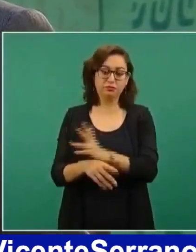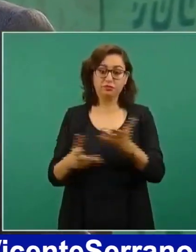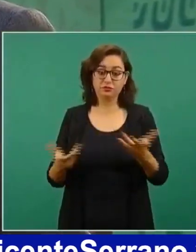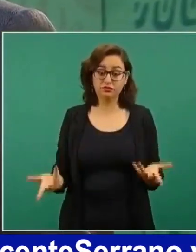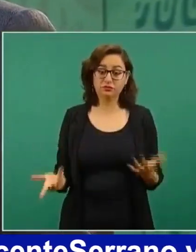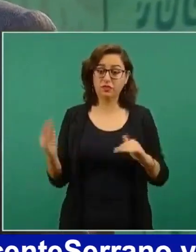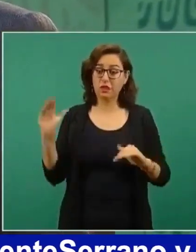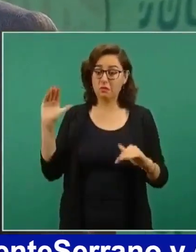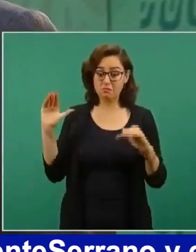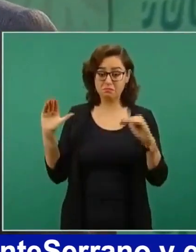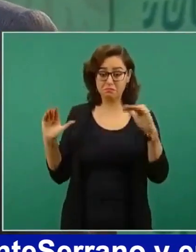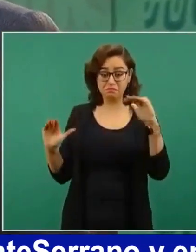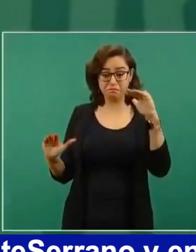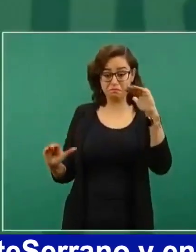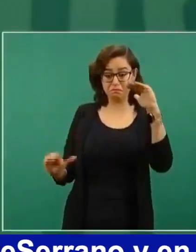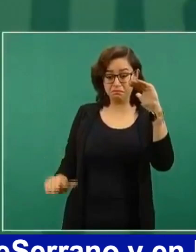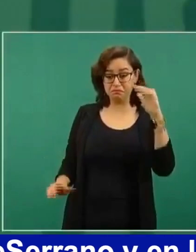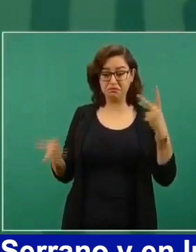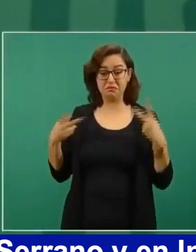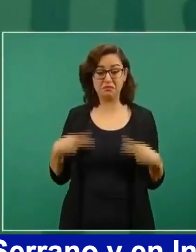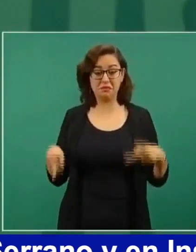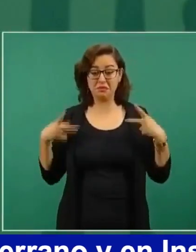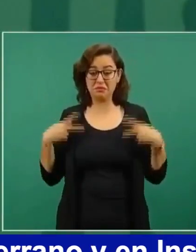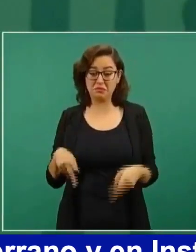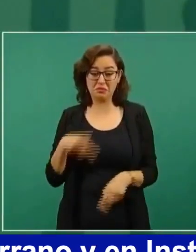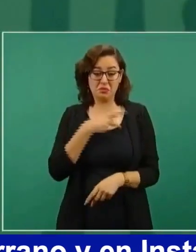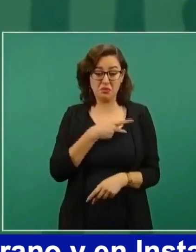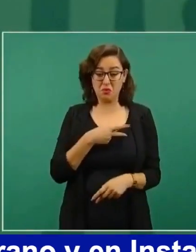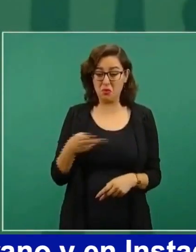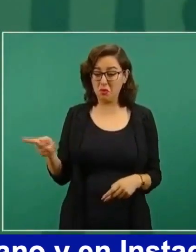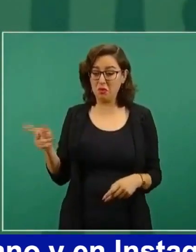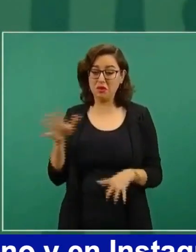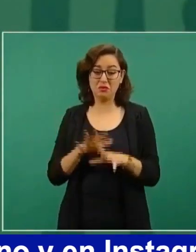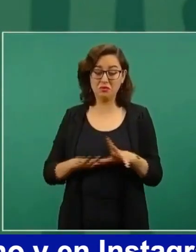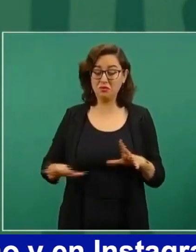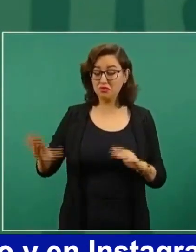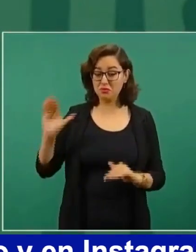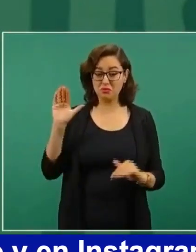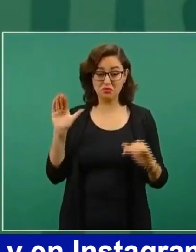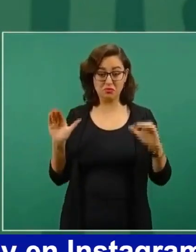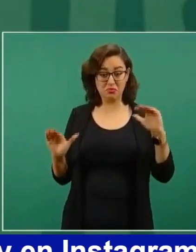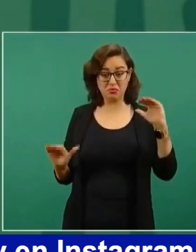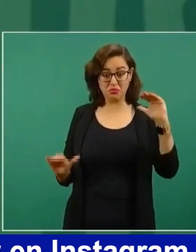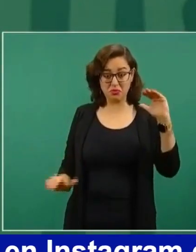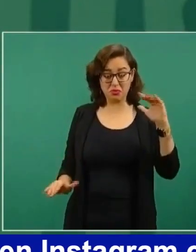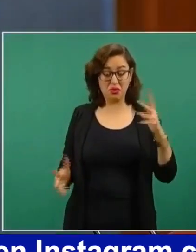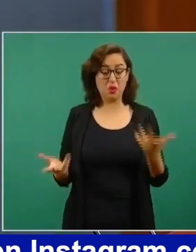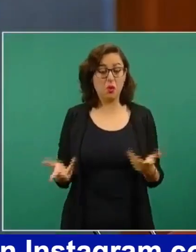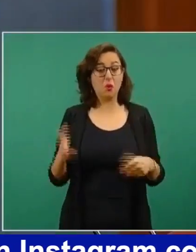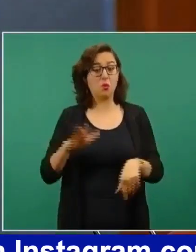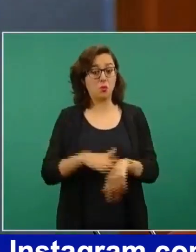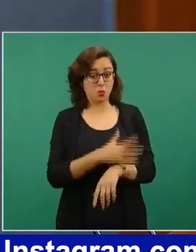la desigualdad social y de la desigualdad económica. Y es por eso